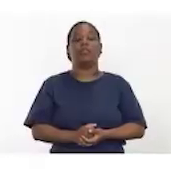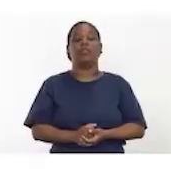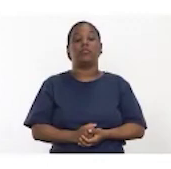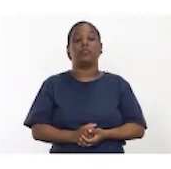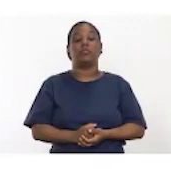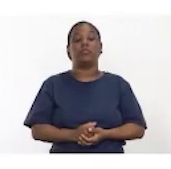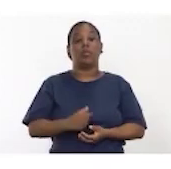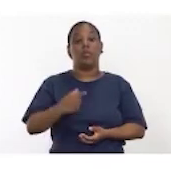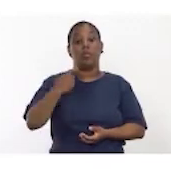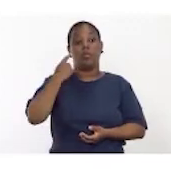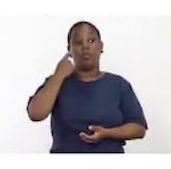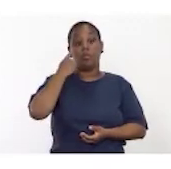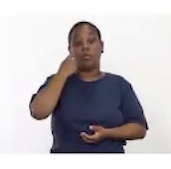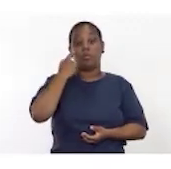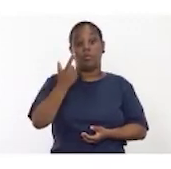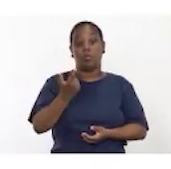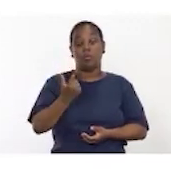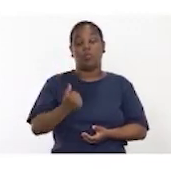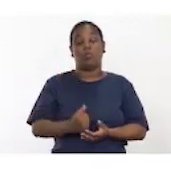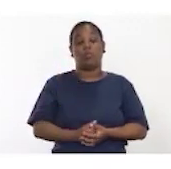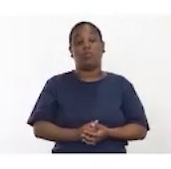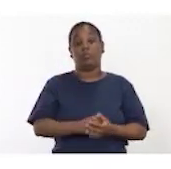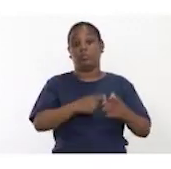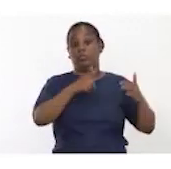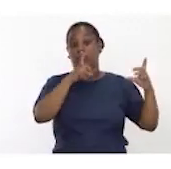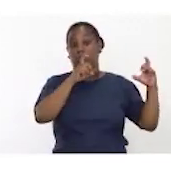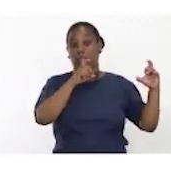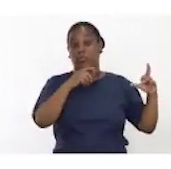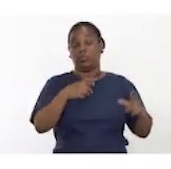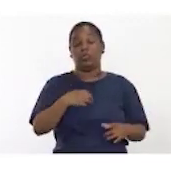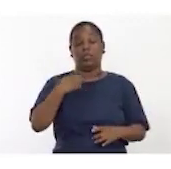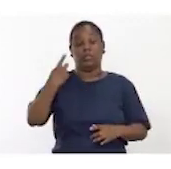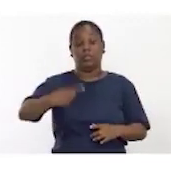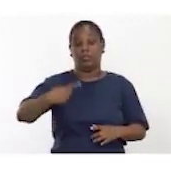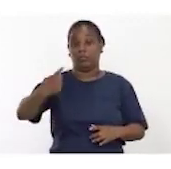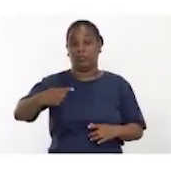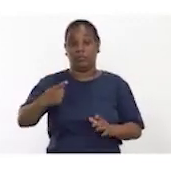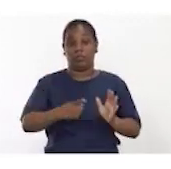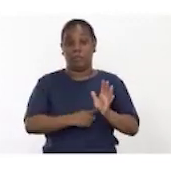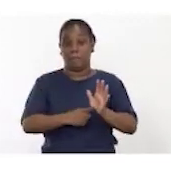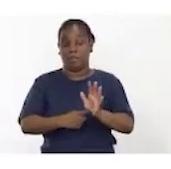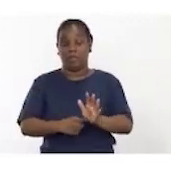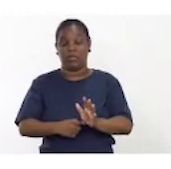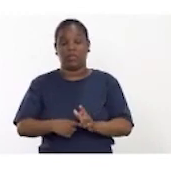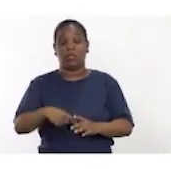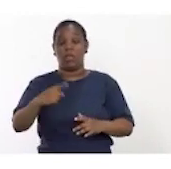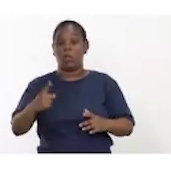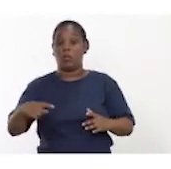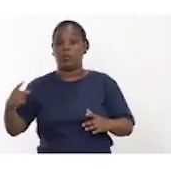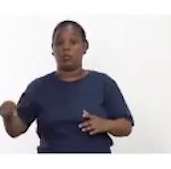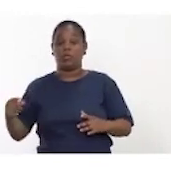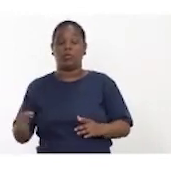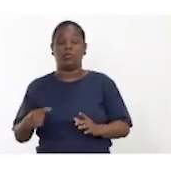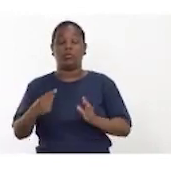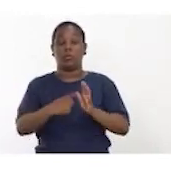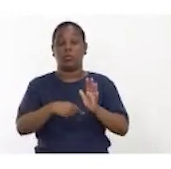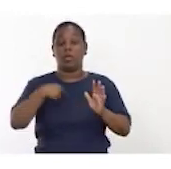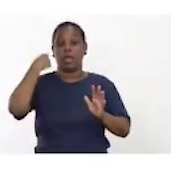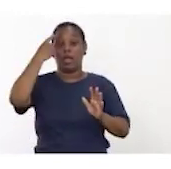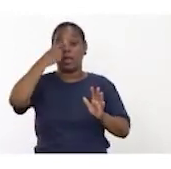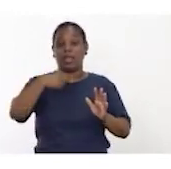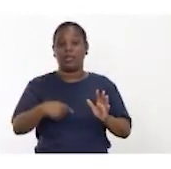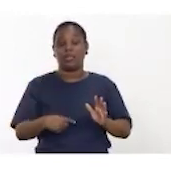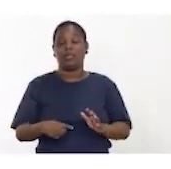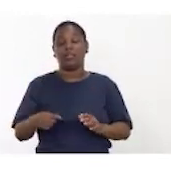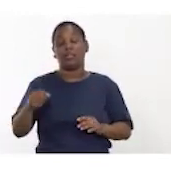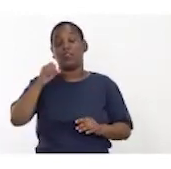Los espectros continuos que están presentes todas las longitudes de onda son características